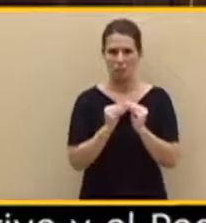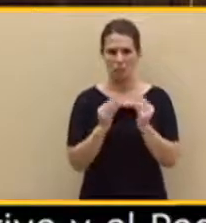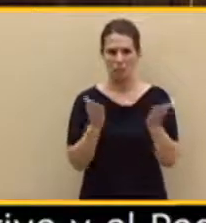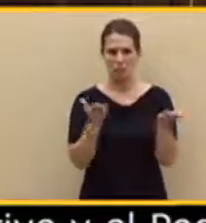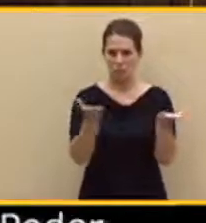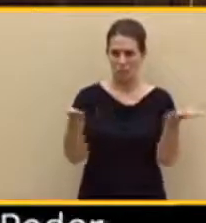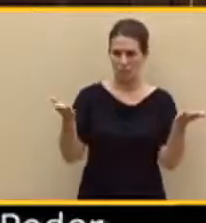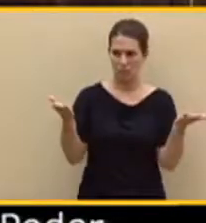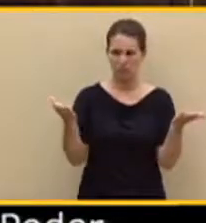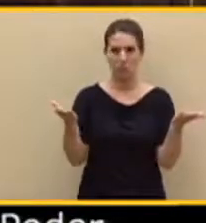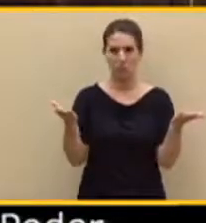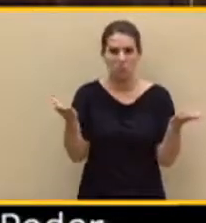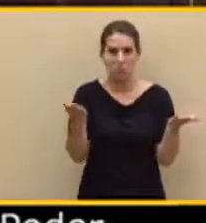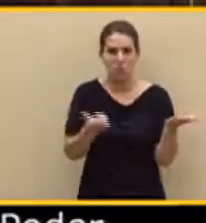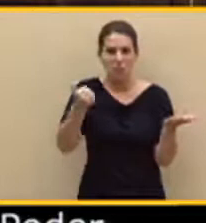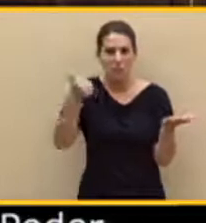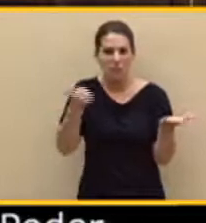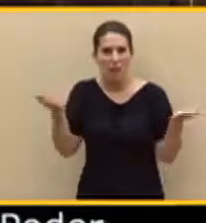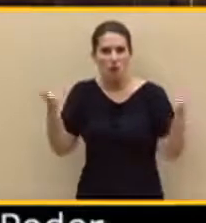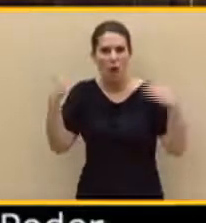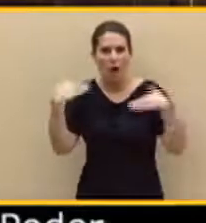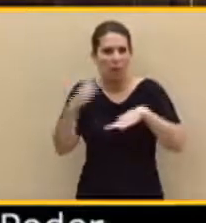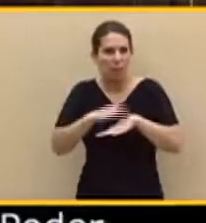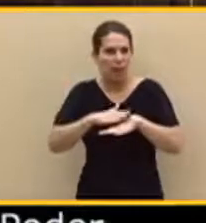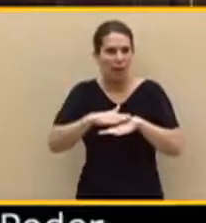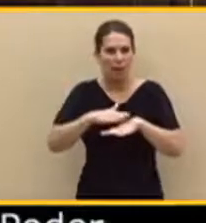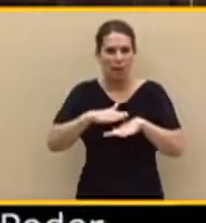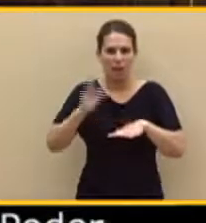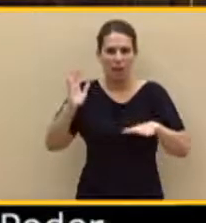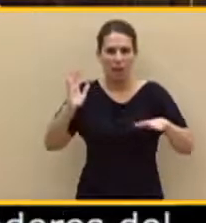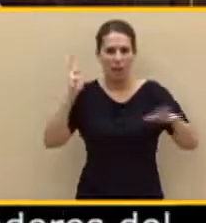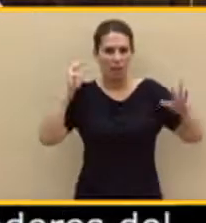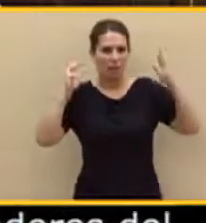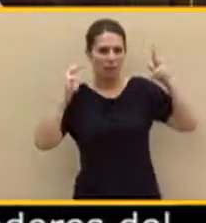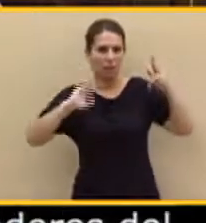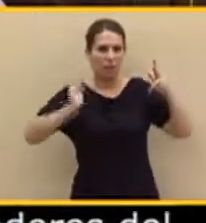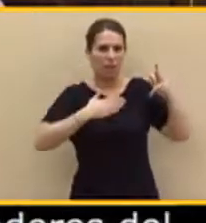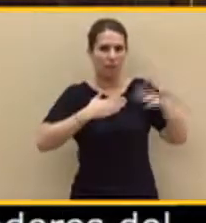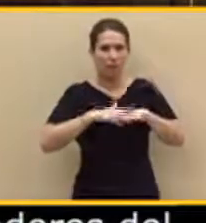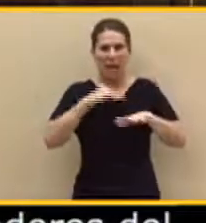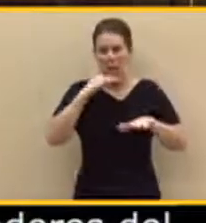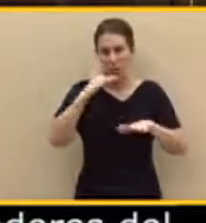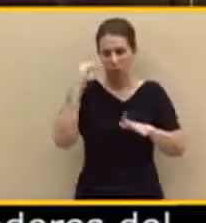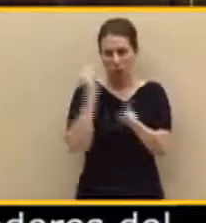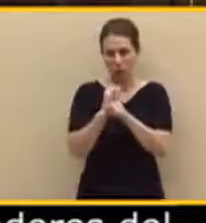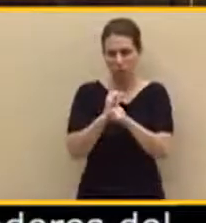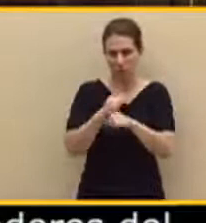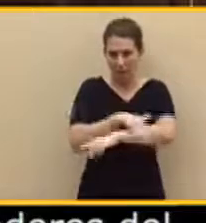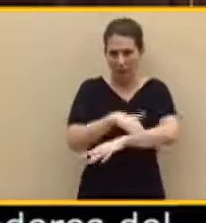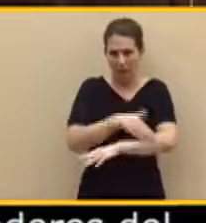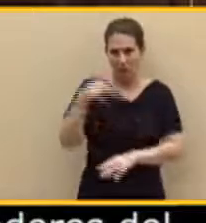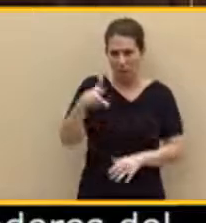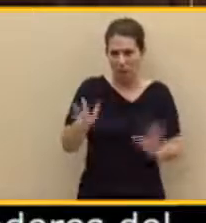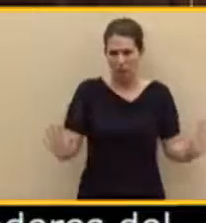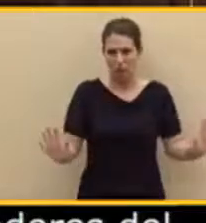más poderes del Estado con los que tener una relación propia, impropia, de un Estado de derecho. Miren, en la legislatura pasada tuvieron